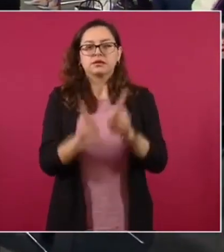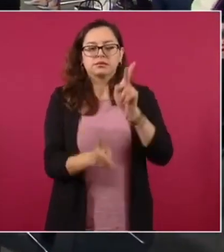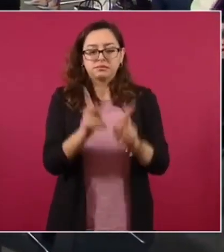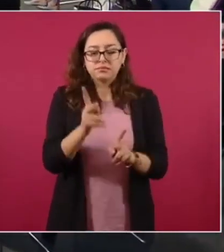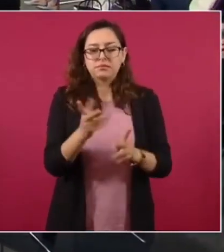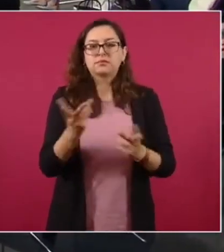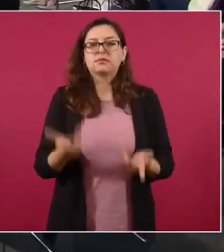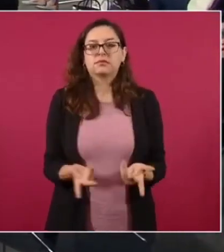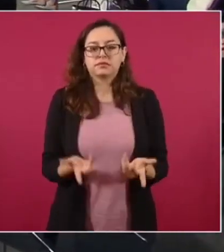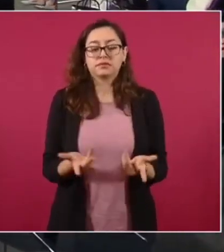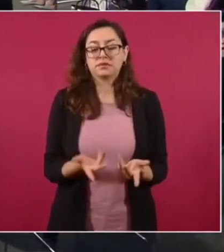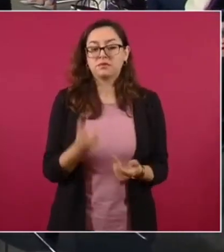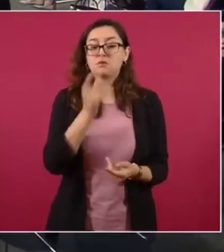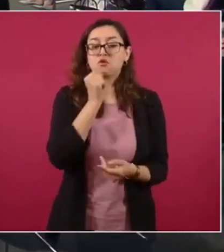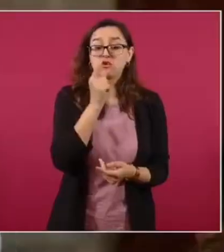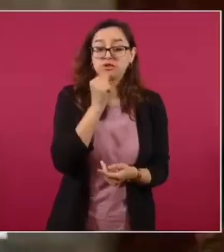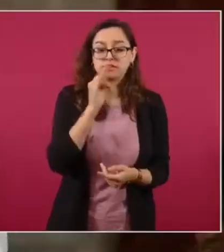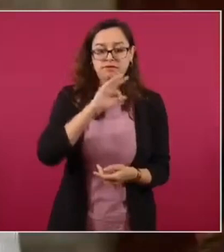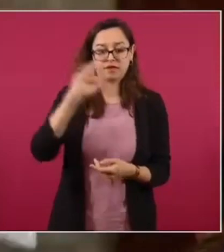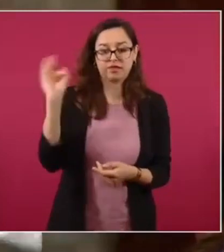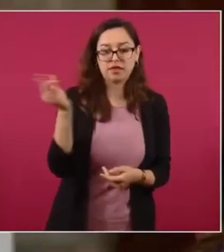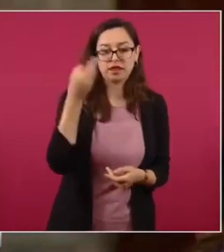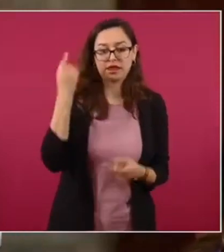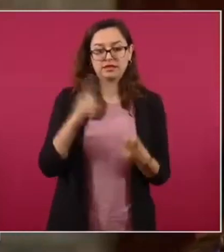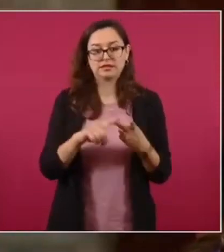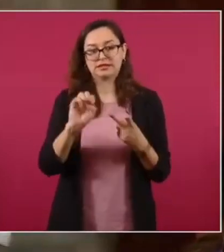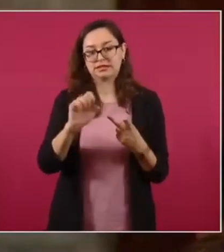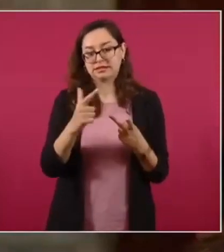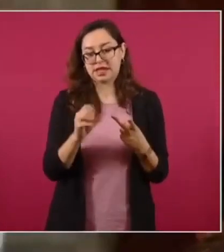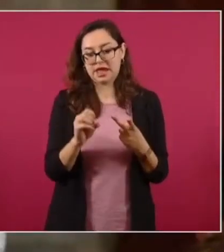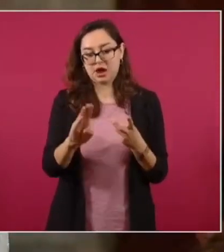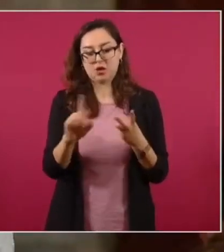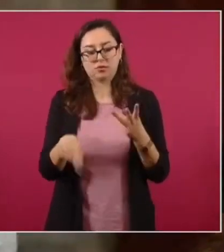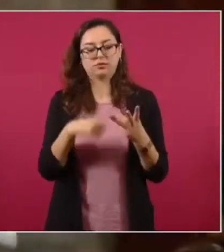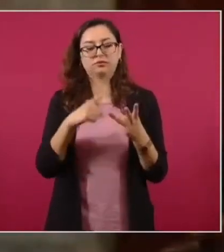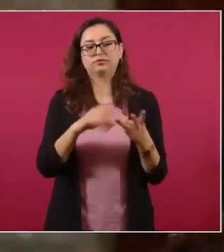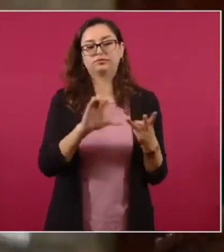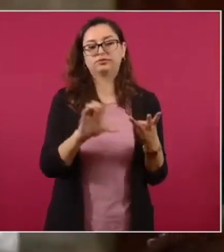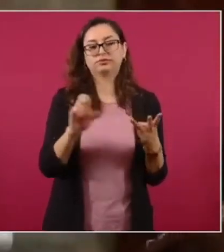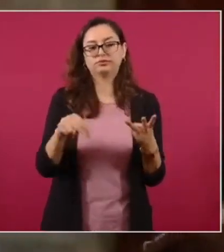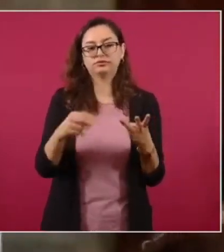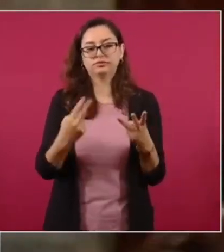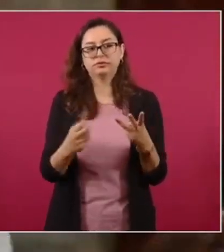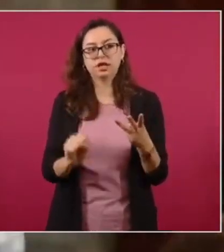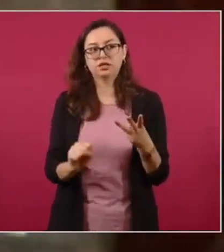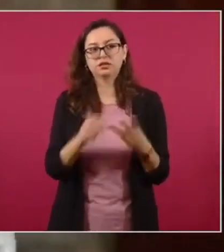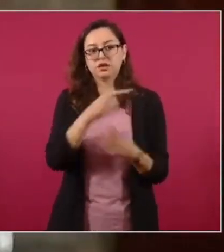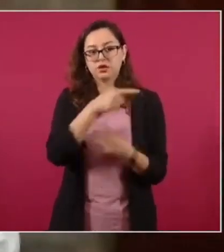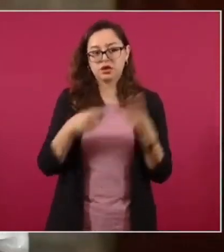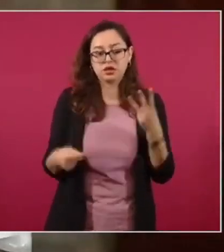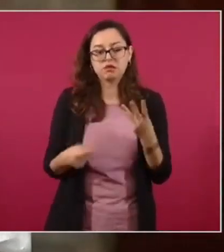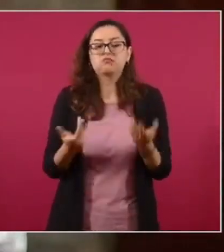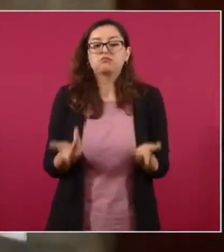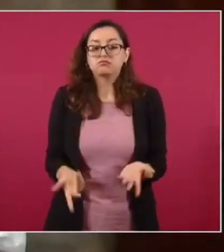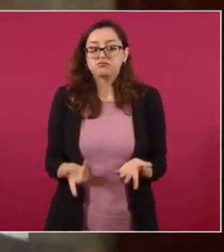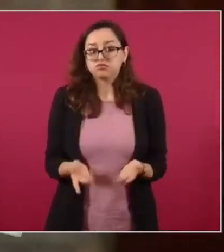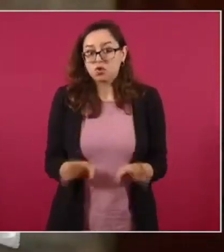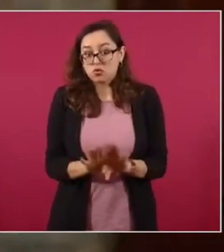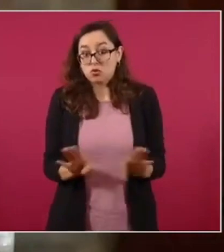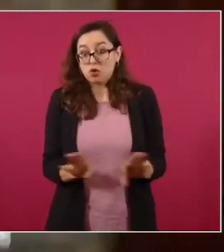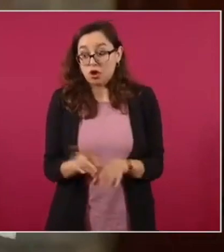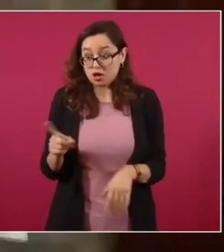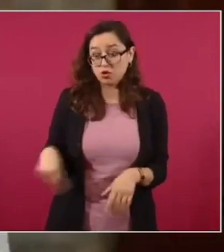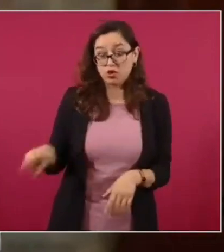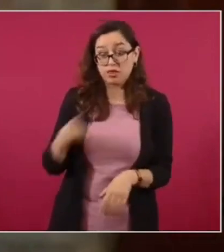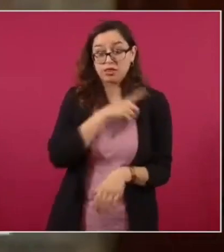de que era la Policía Federal, la Segov y Comisión Nacional de Seguridad, si ellos realmente tenían la obligación de